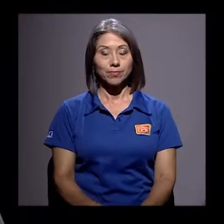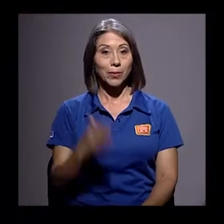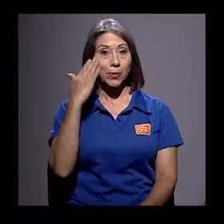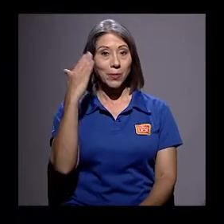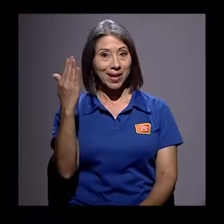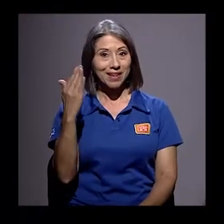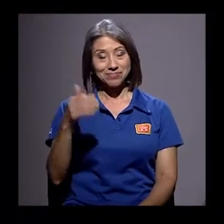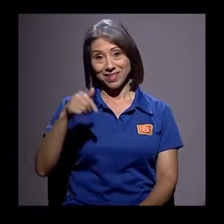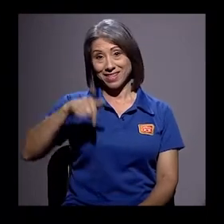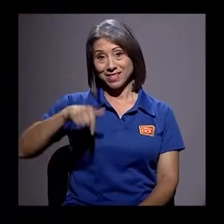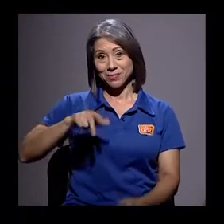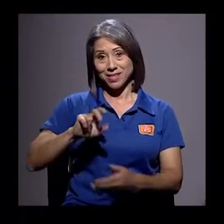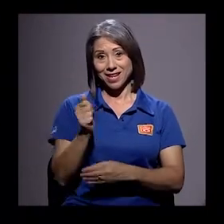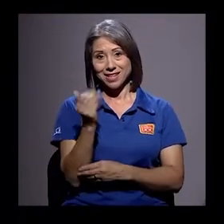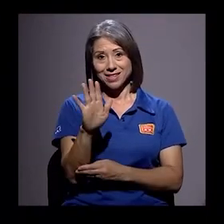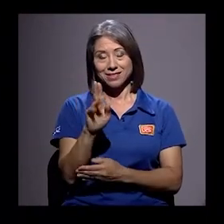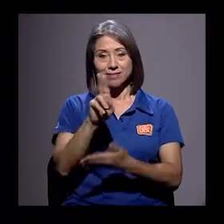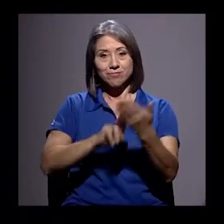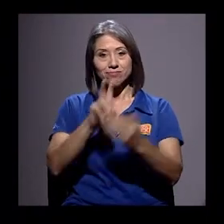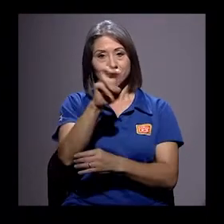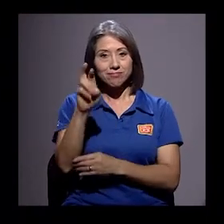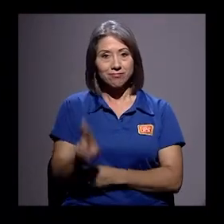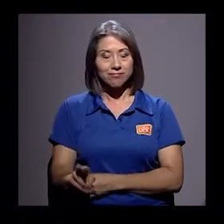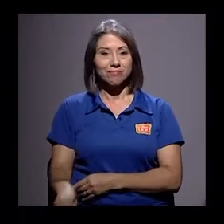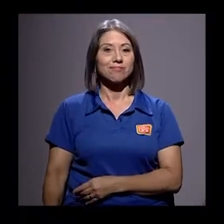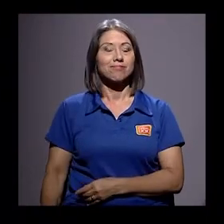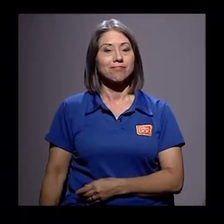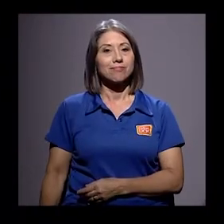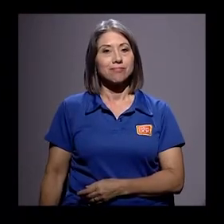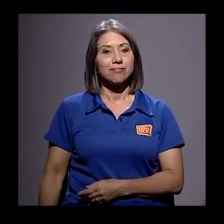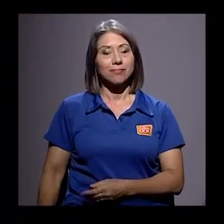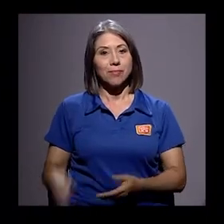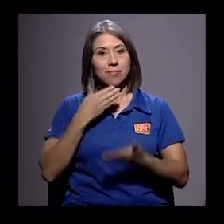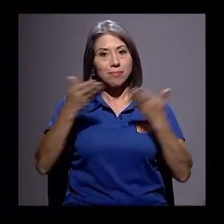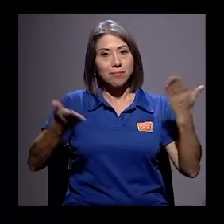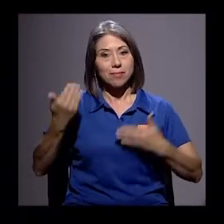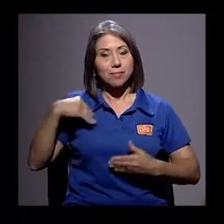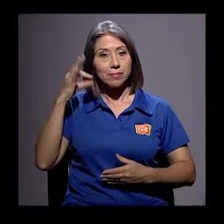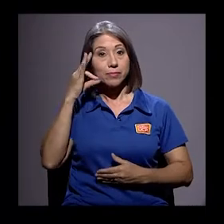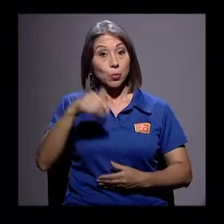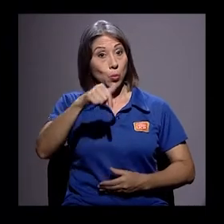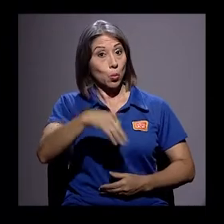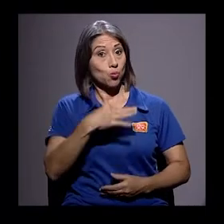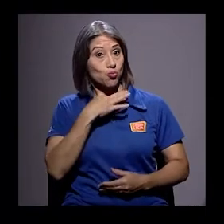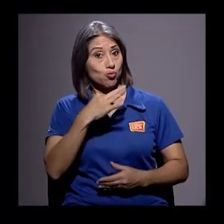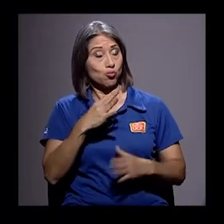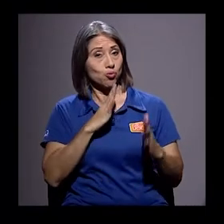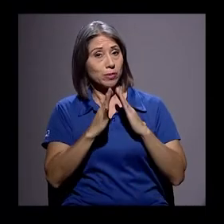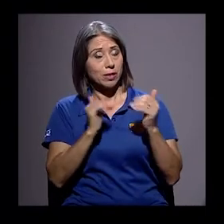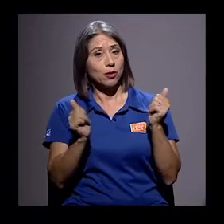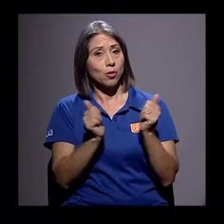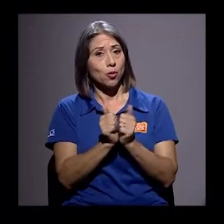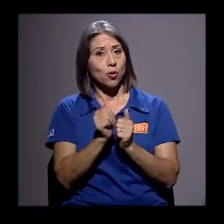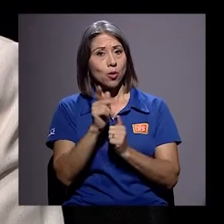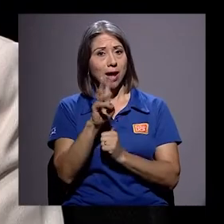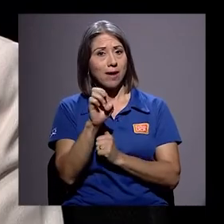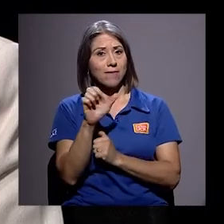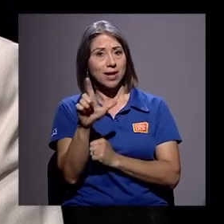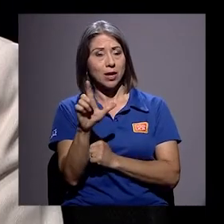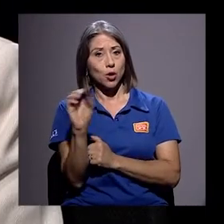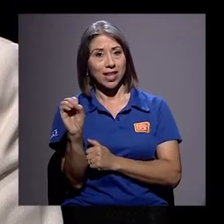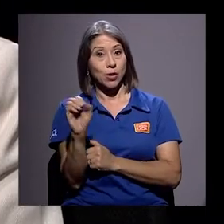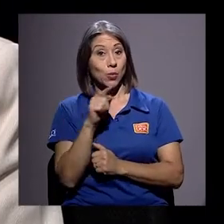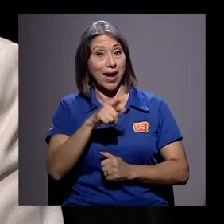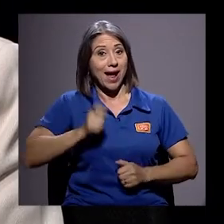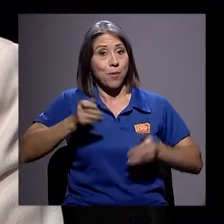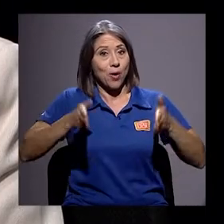hola estamos en canal 15 universidad de costa rica bienvenidos y bienvenidas el día de hoy tengo el gusto de conversar con abril orden co ella